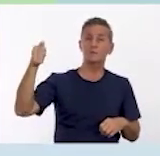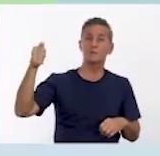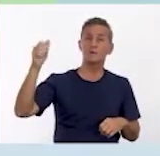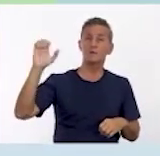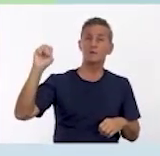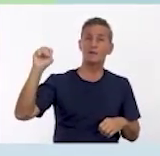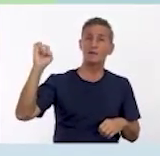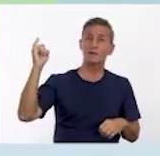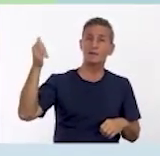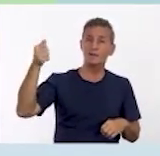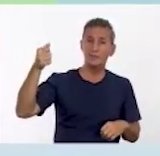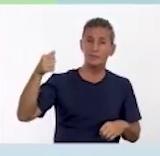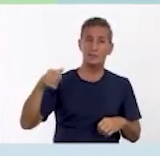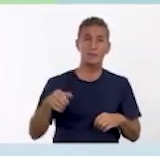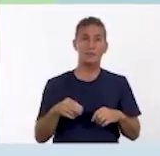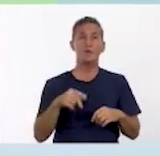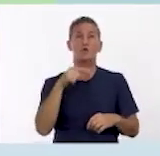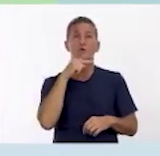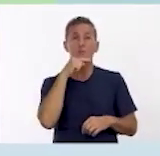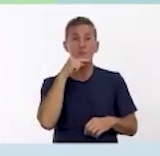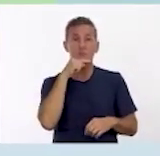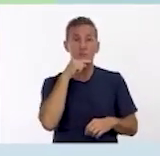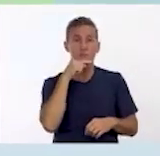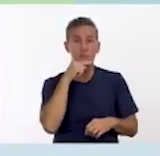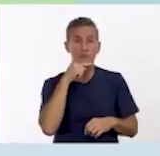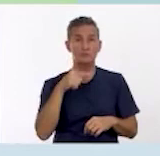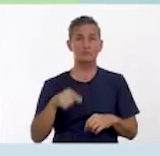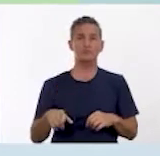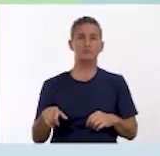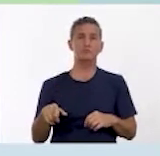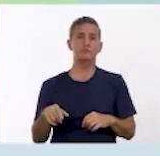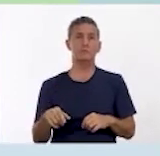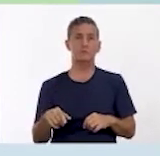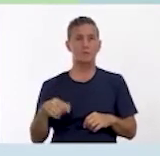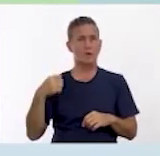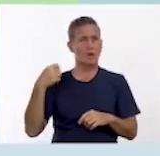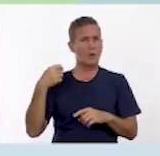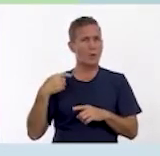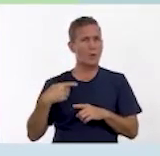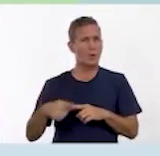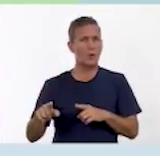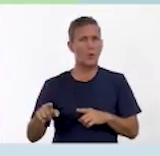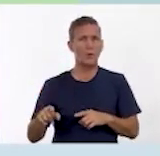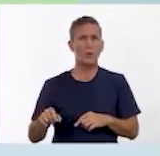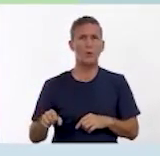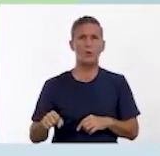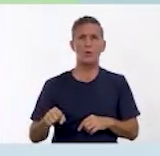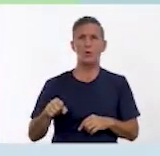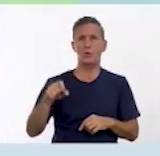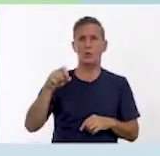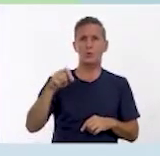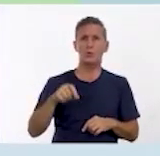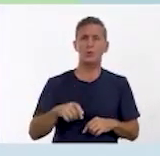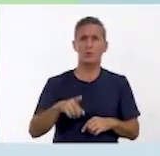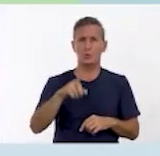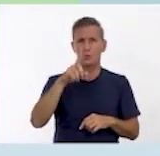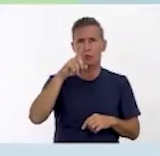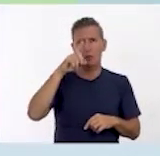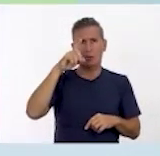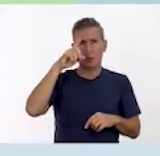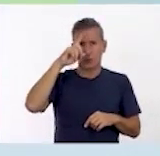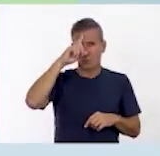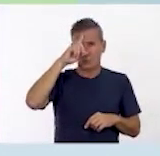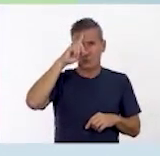3 países. Uno es Rusia, el gran país socialista. Otro es Alemania, por donde